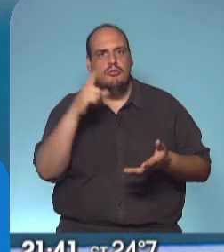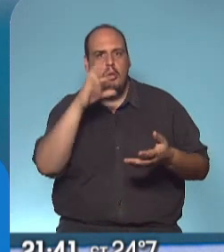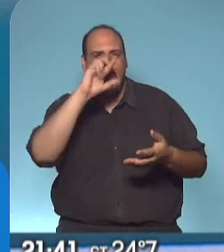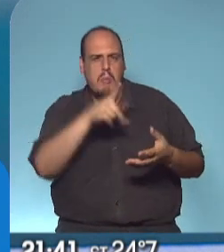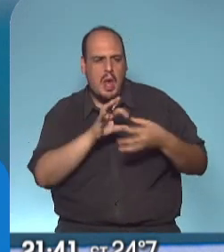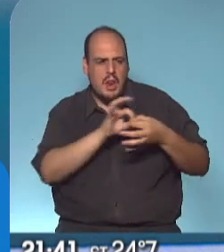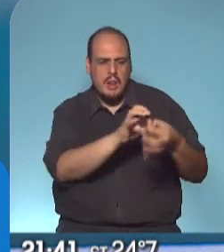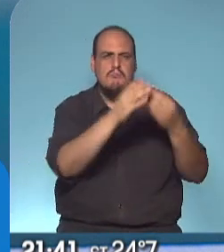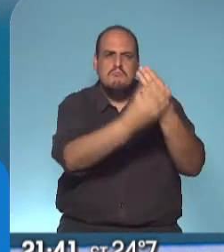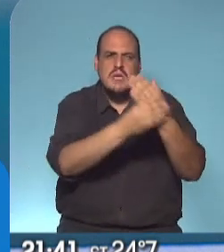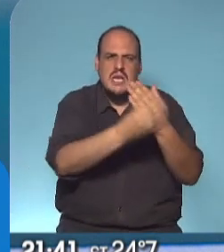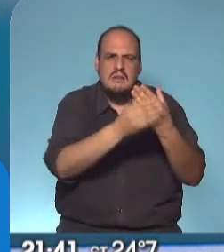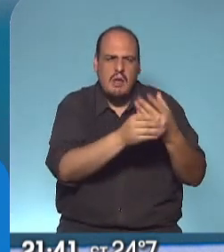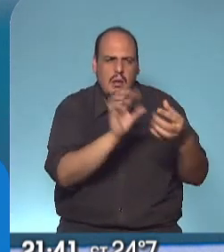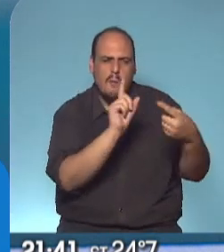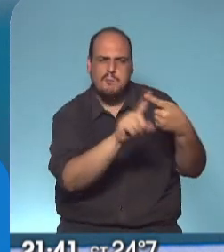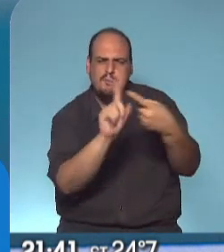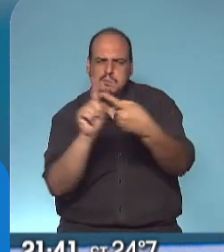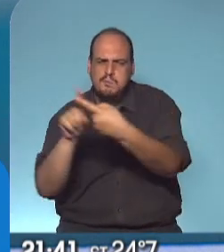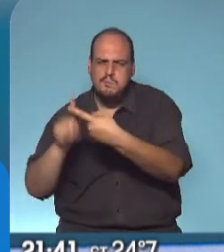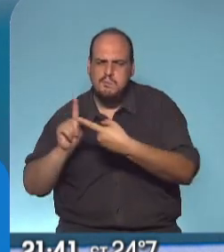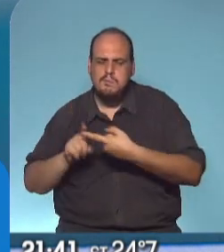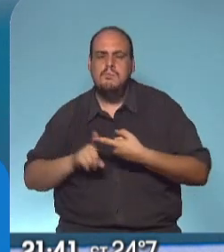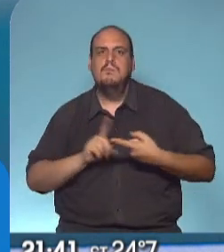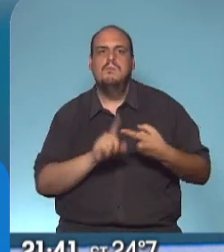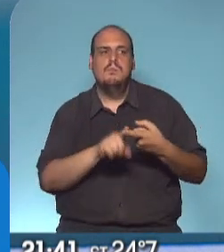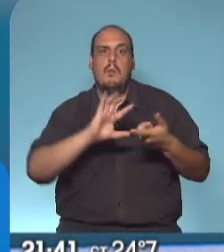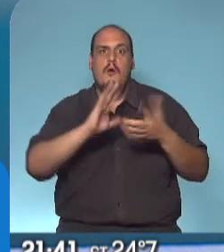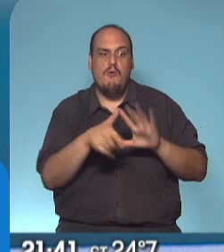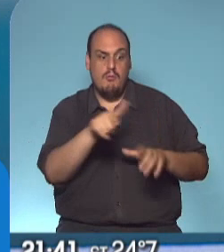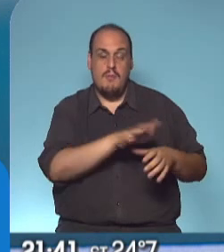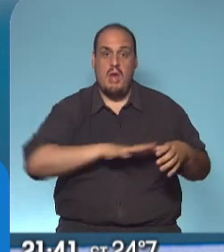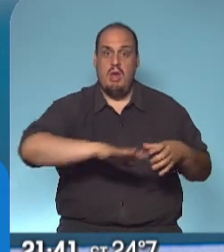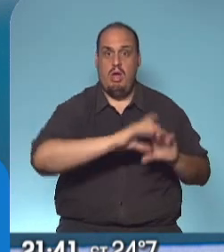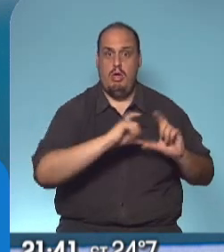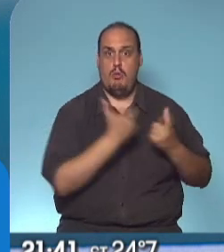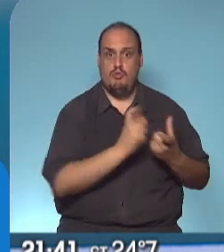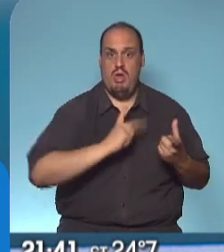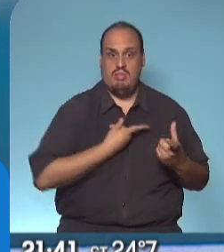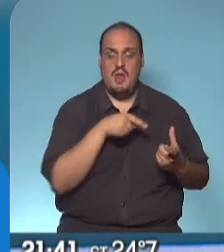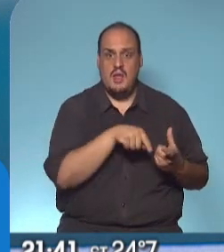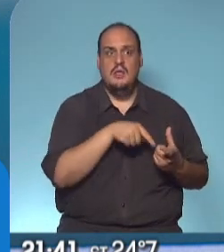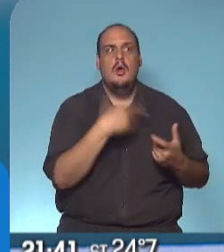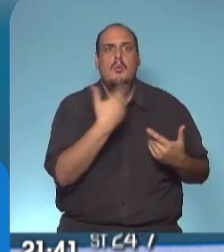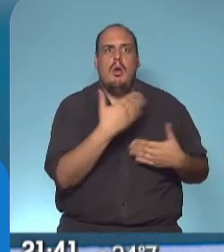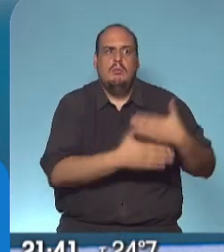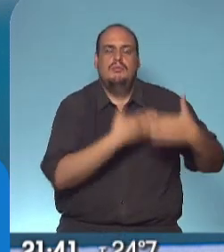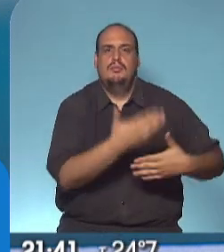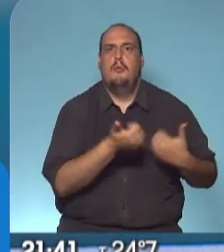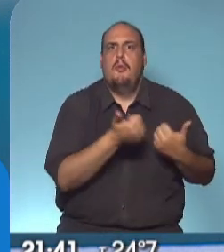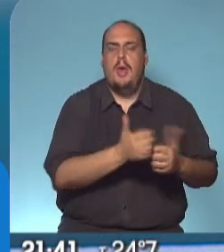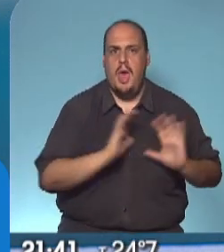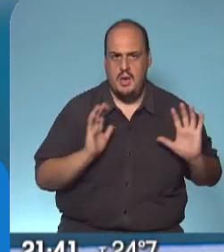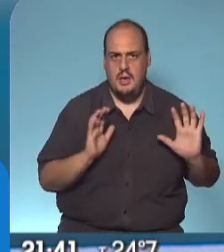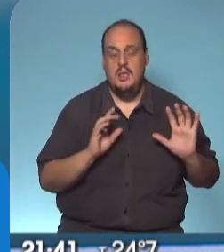otros ministerios precisamente para que la comunidad trans pueda pasar esto lo mejor posible, y